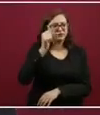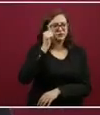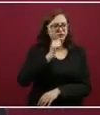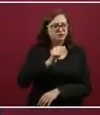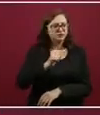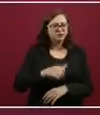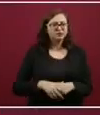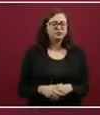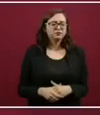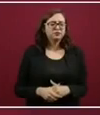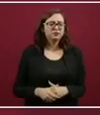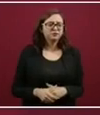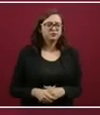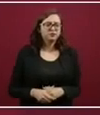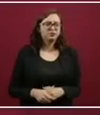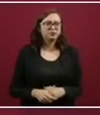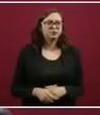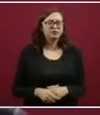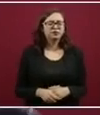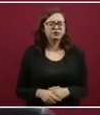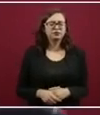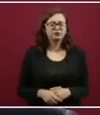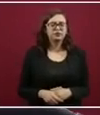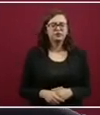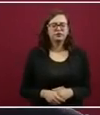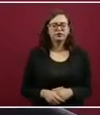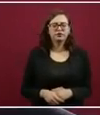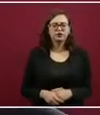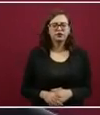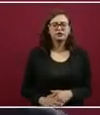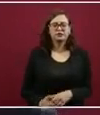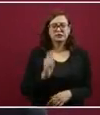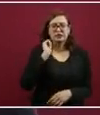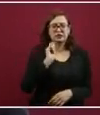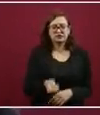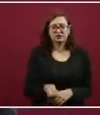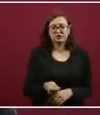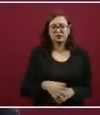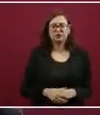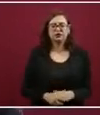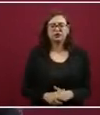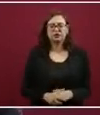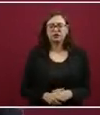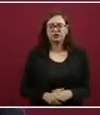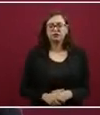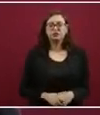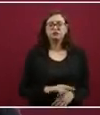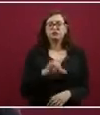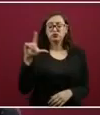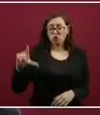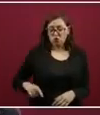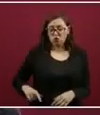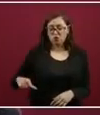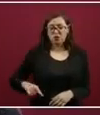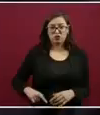Me comprometo a que en este gobierno